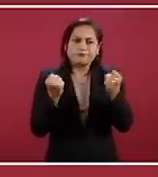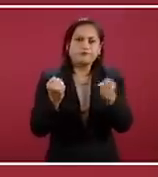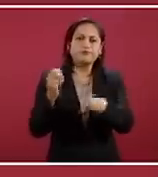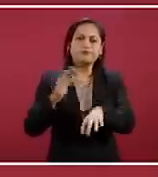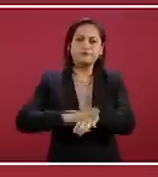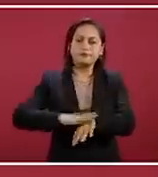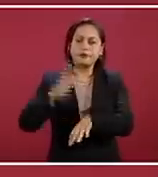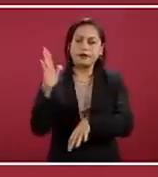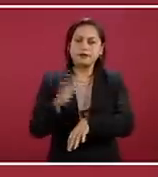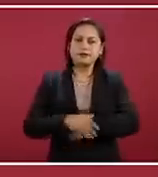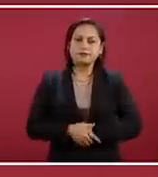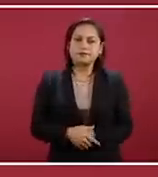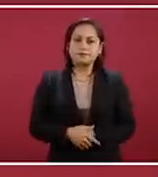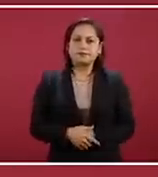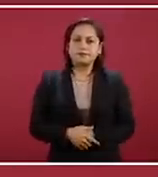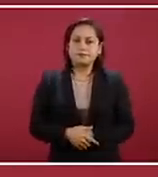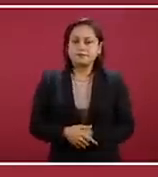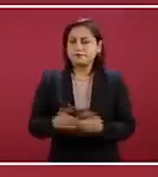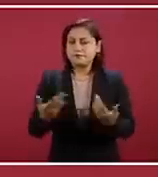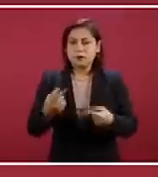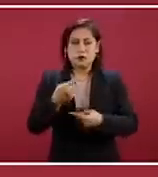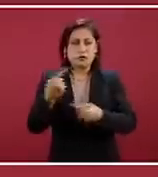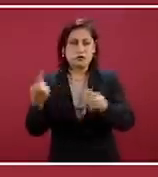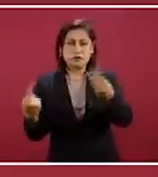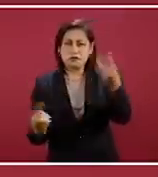Y muchas otras cosas